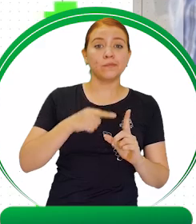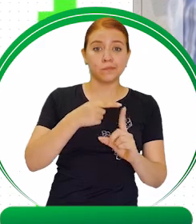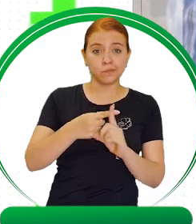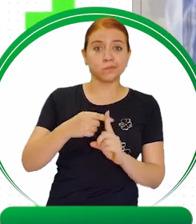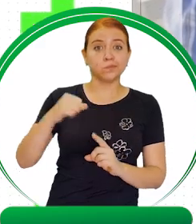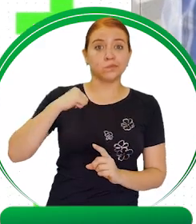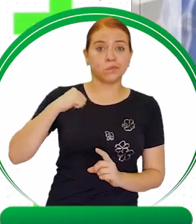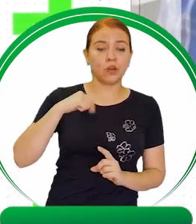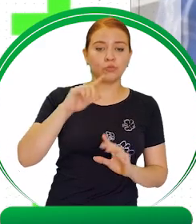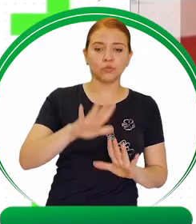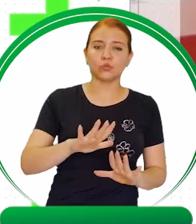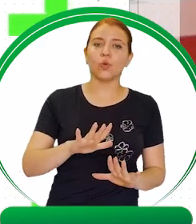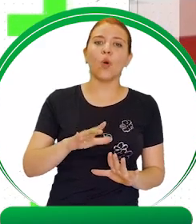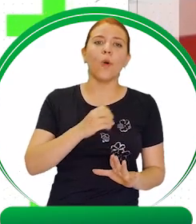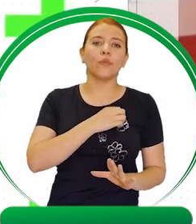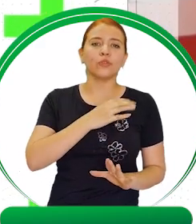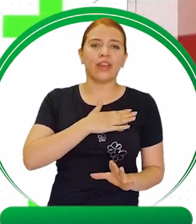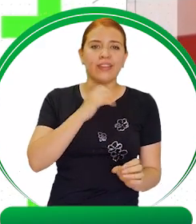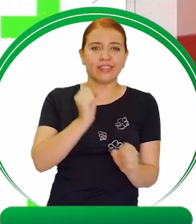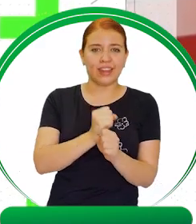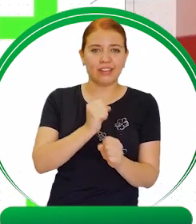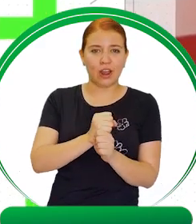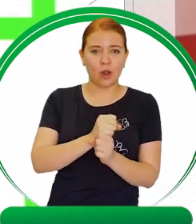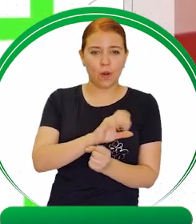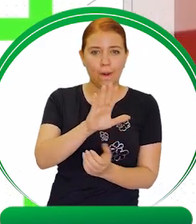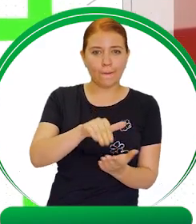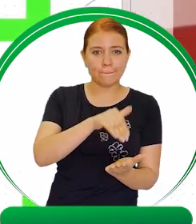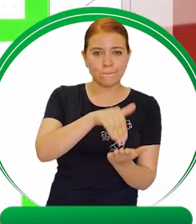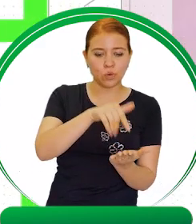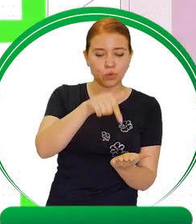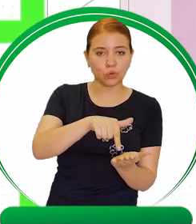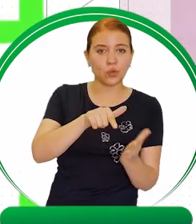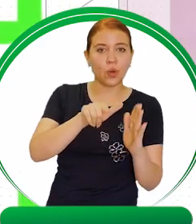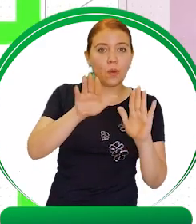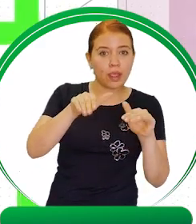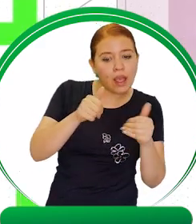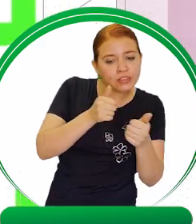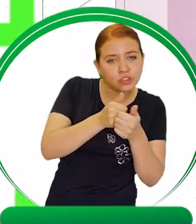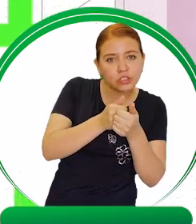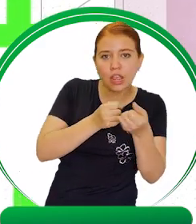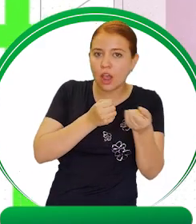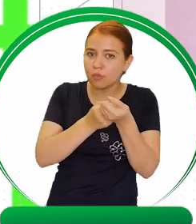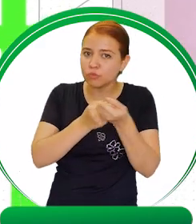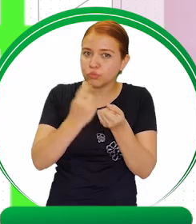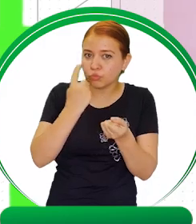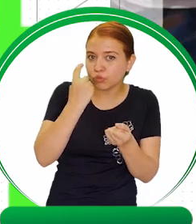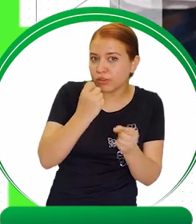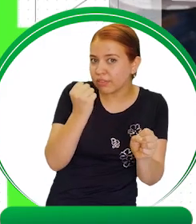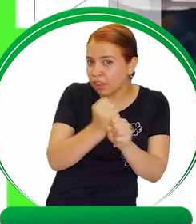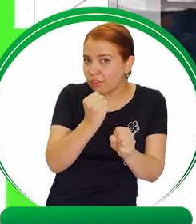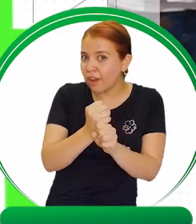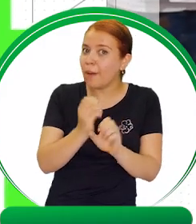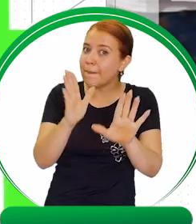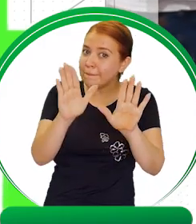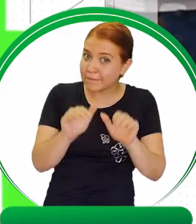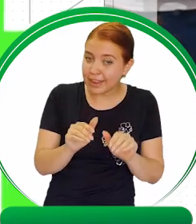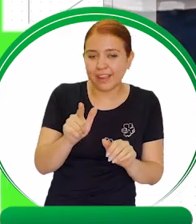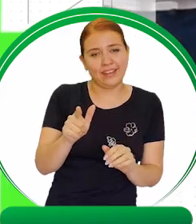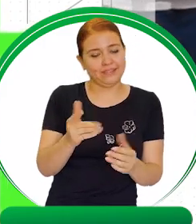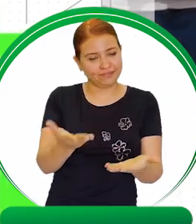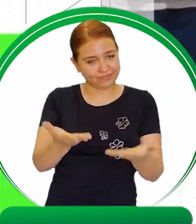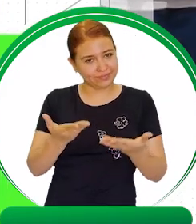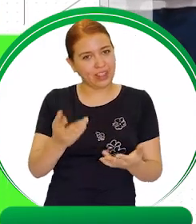del Servicio Público de Empleo, donde podrás recibir asesoría y apoyo en tu búsqueda laboral. Acércate y encuentra